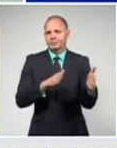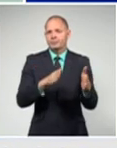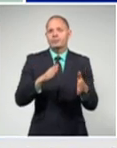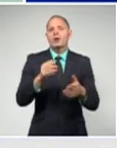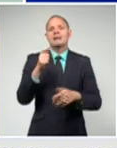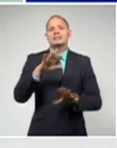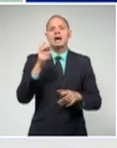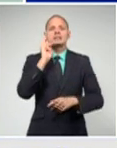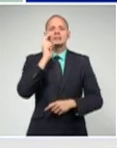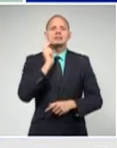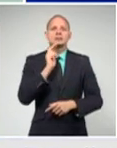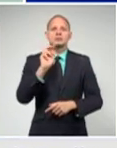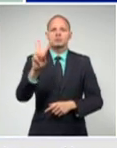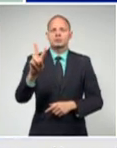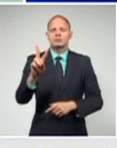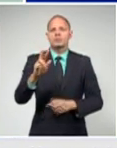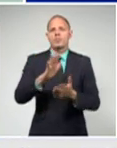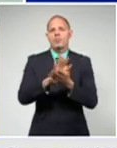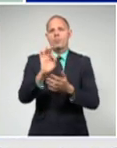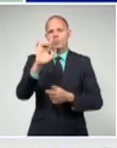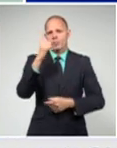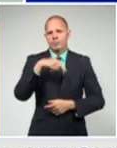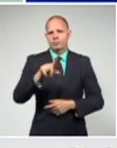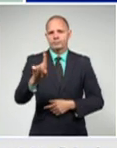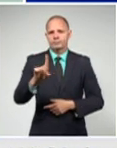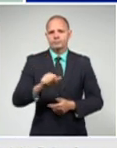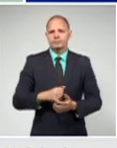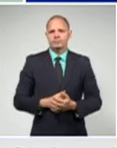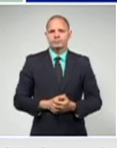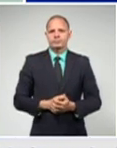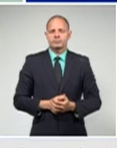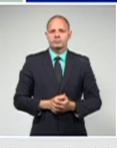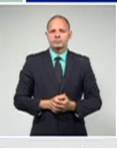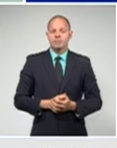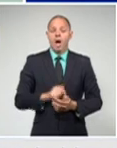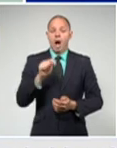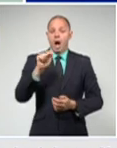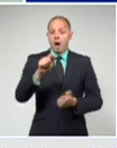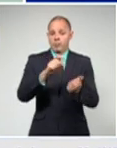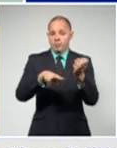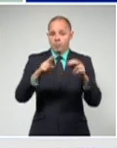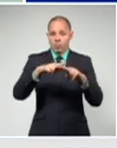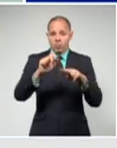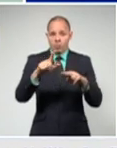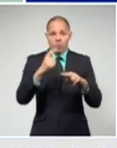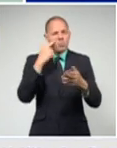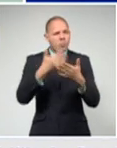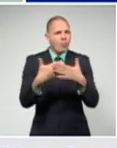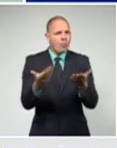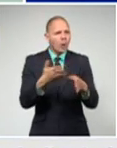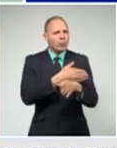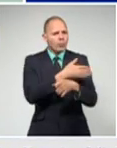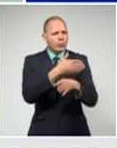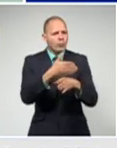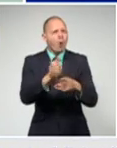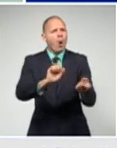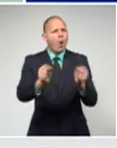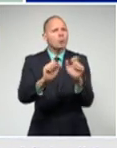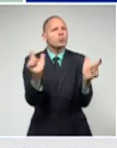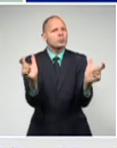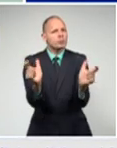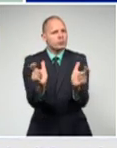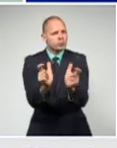2 y Moa 1. Holguín es una provincia que ha ido demostrando también que va controlando la